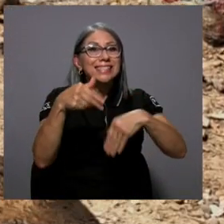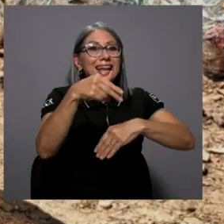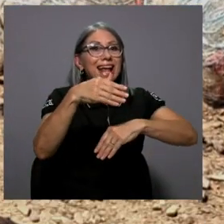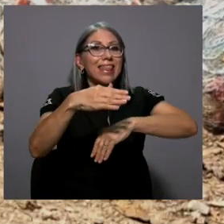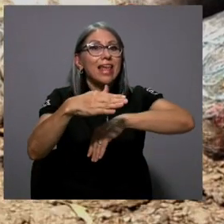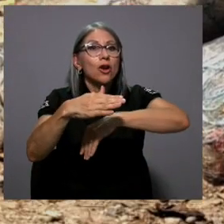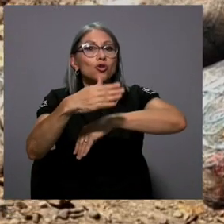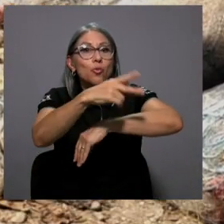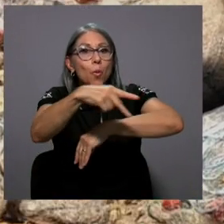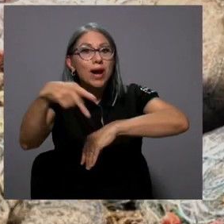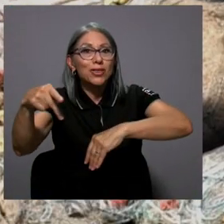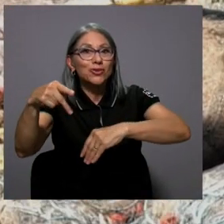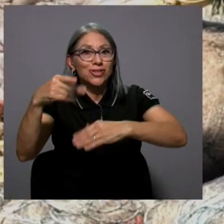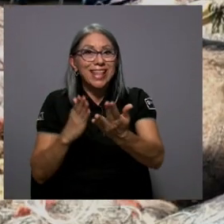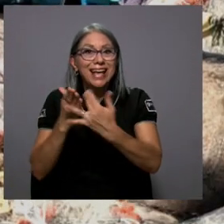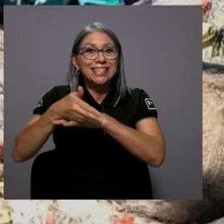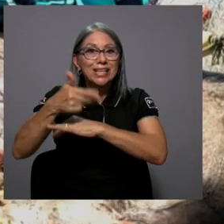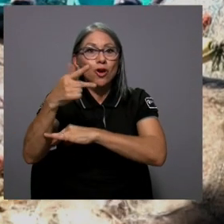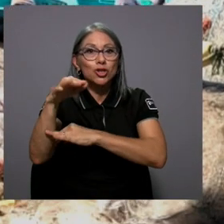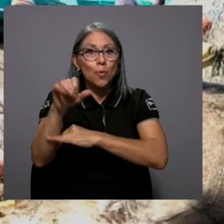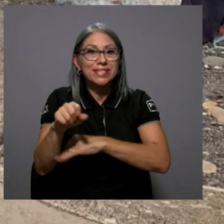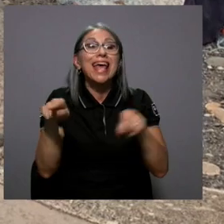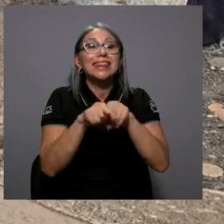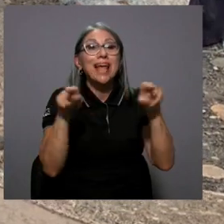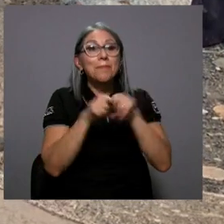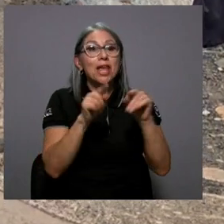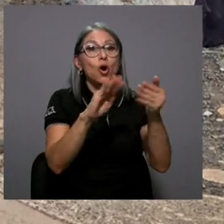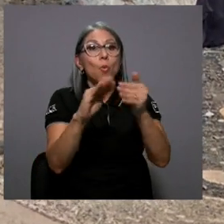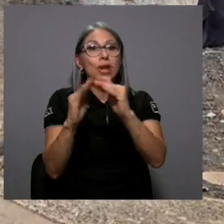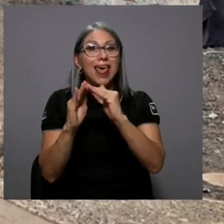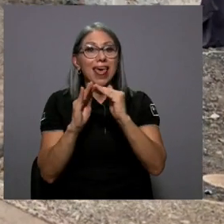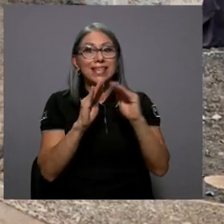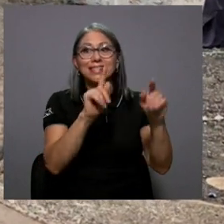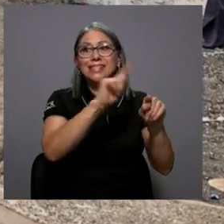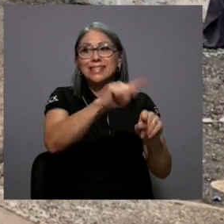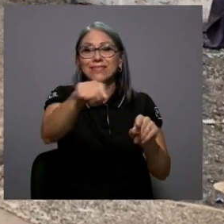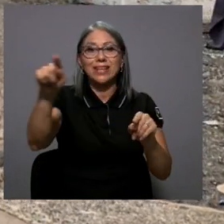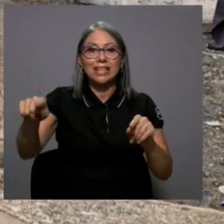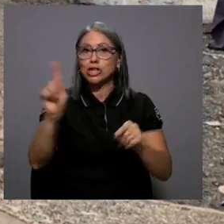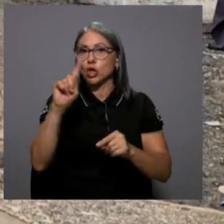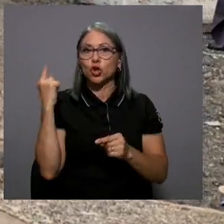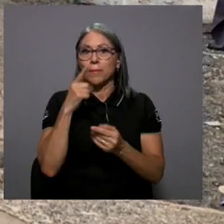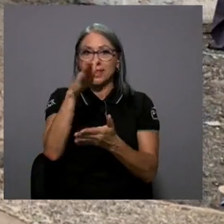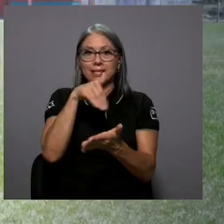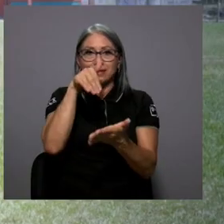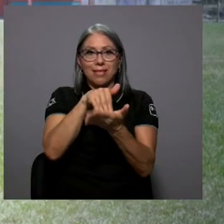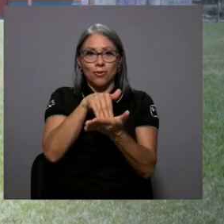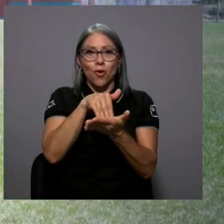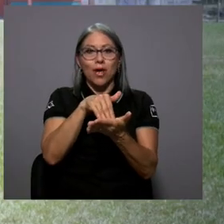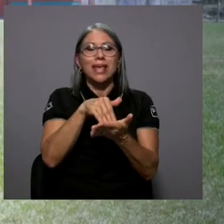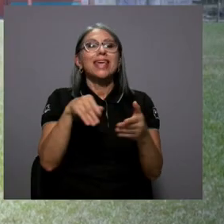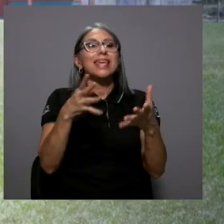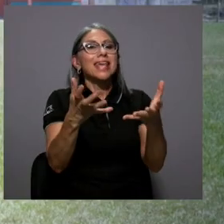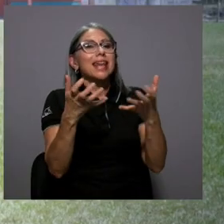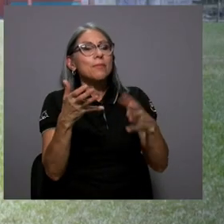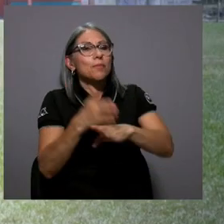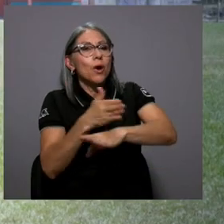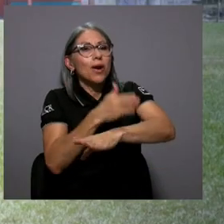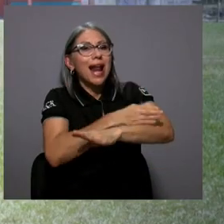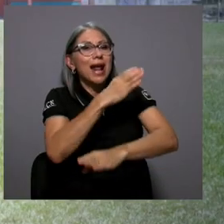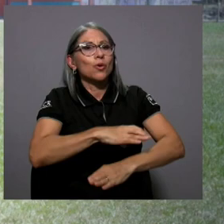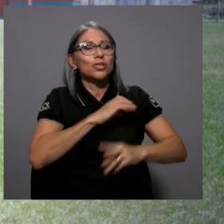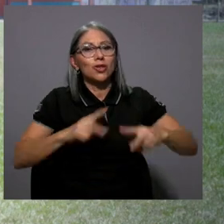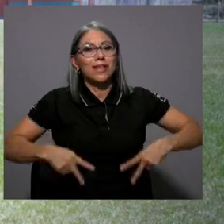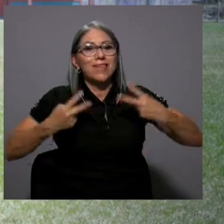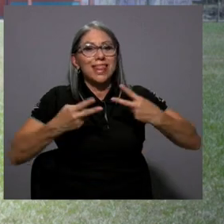acceso Chomis, también de comunidades más allá del centro poblacional, y que buscaremos mejorar la condición de vida